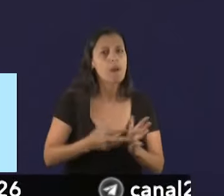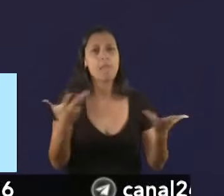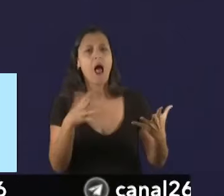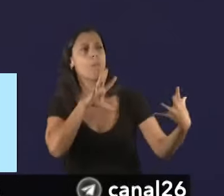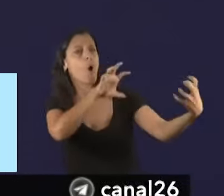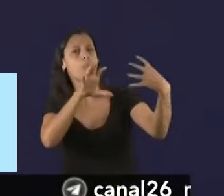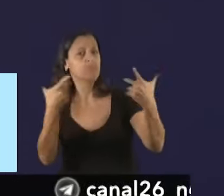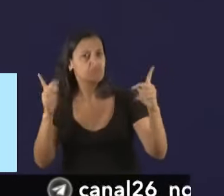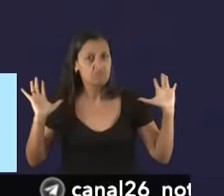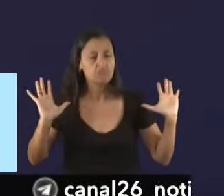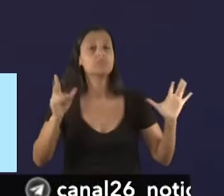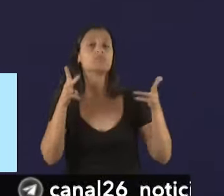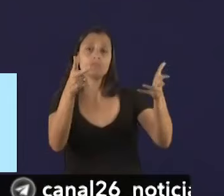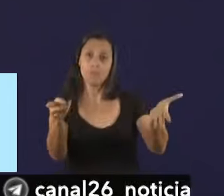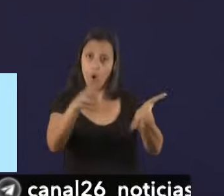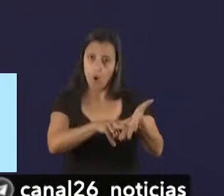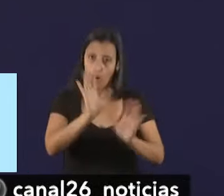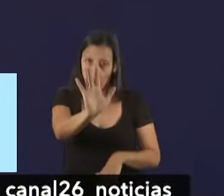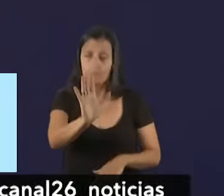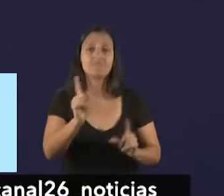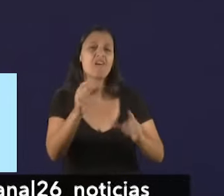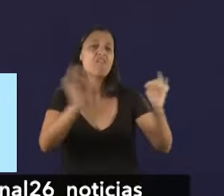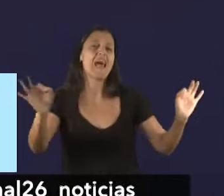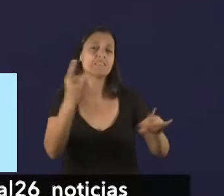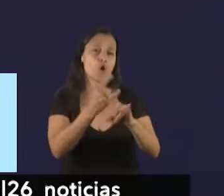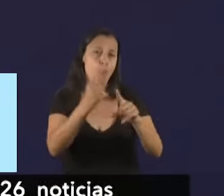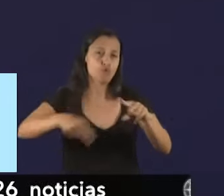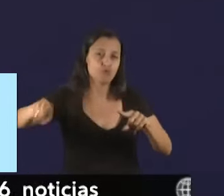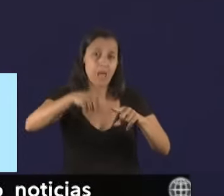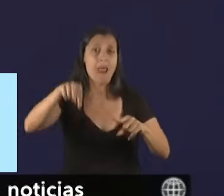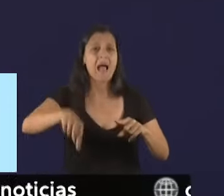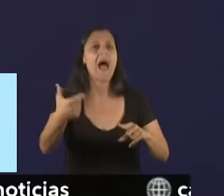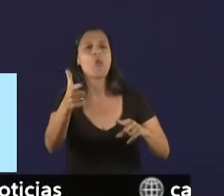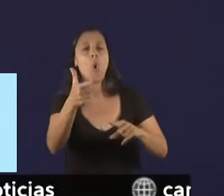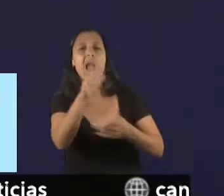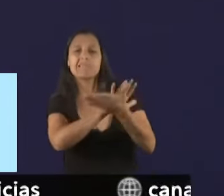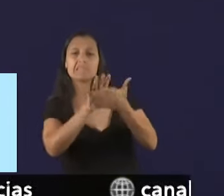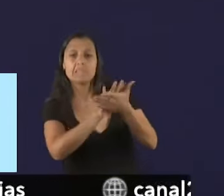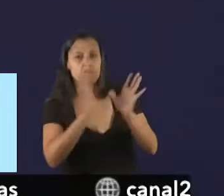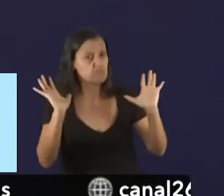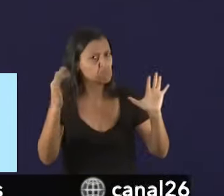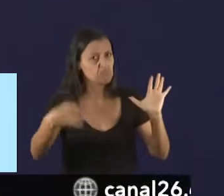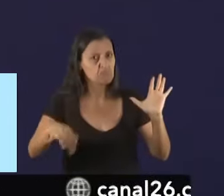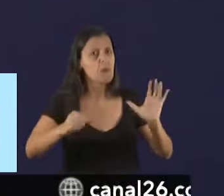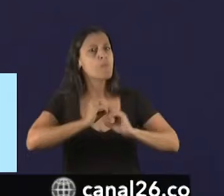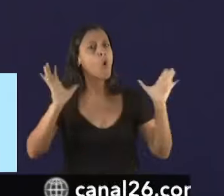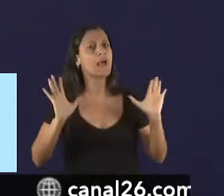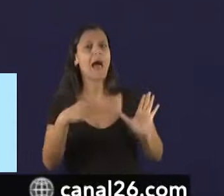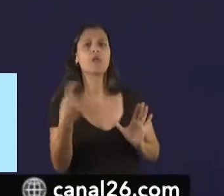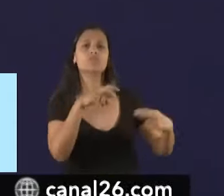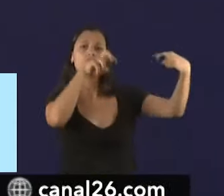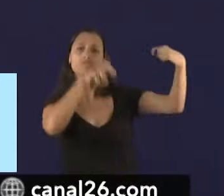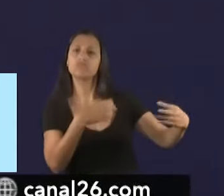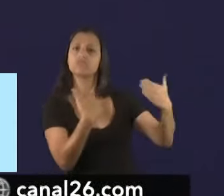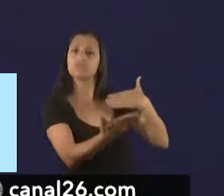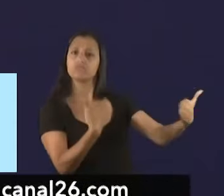caso vuelvo a repetir Ya trillada mi frase pero acá No hay nada que negociar Esto no se negocia eh nos sentamos